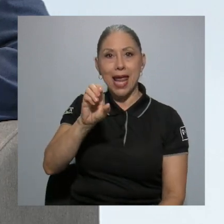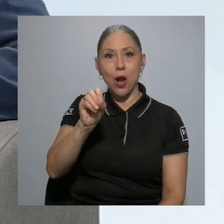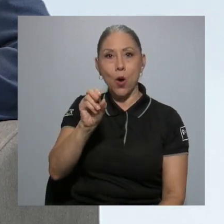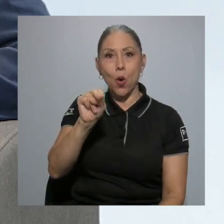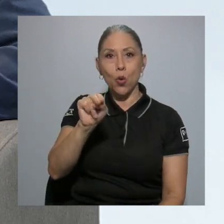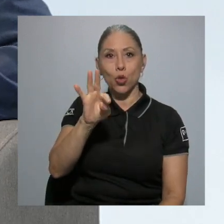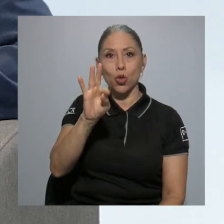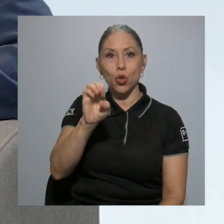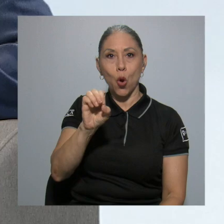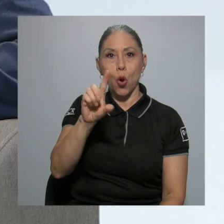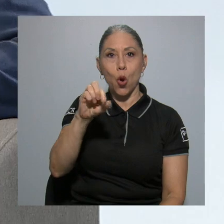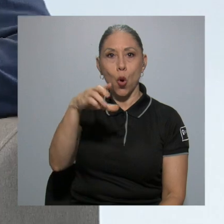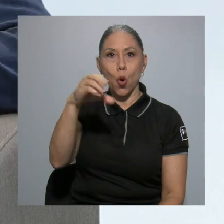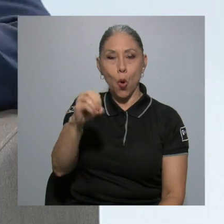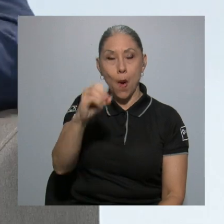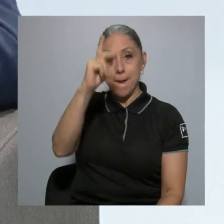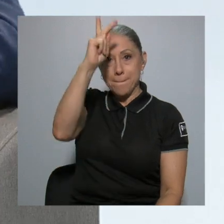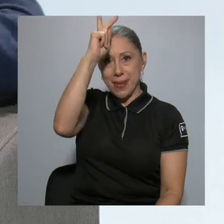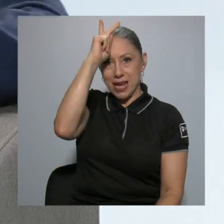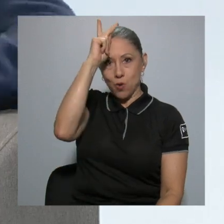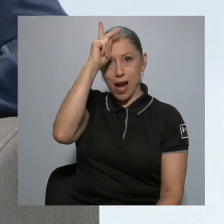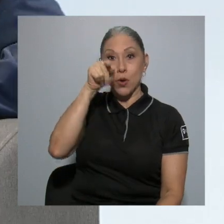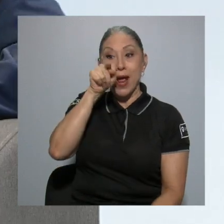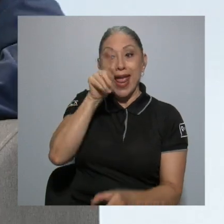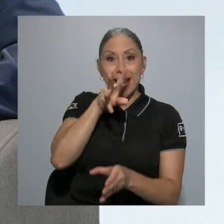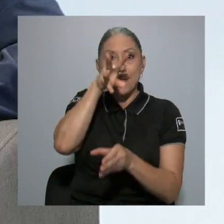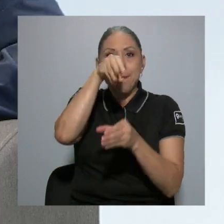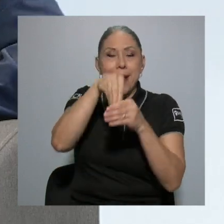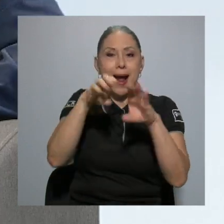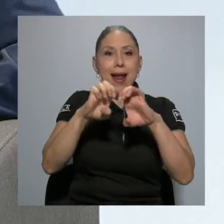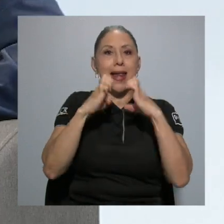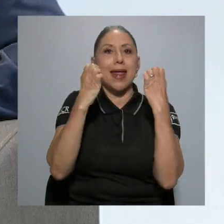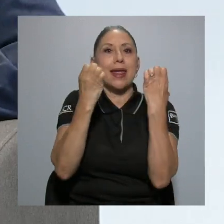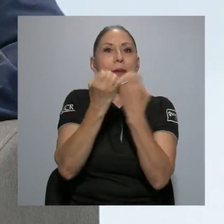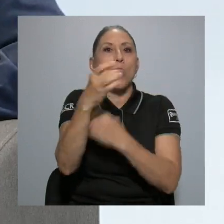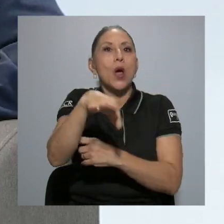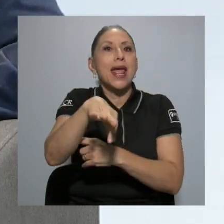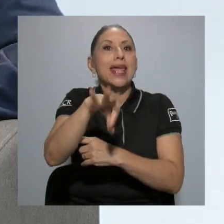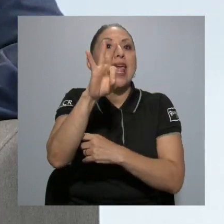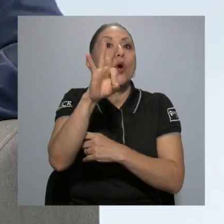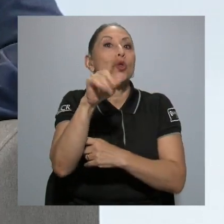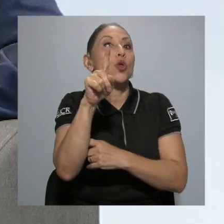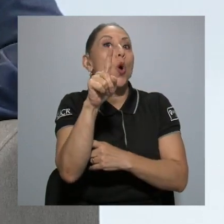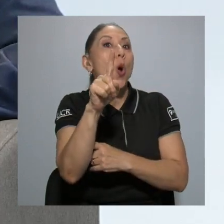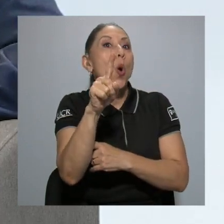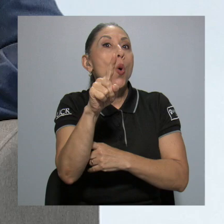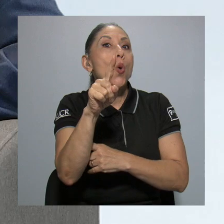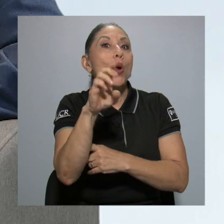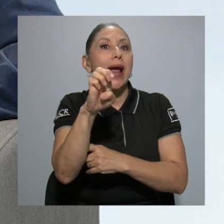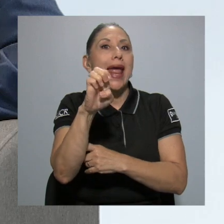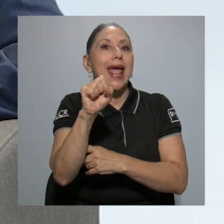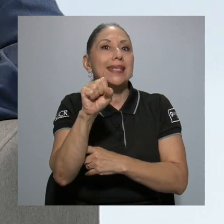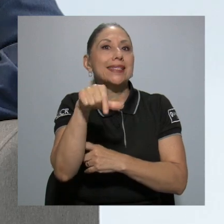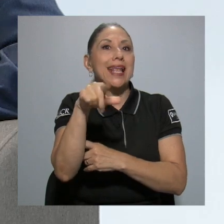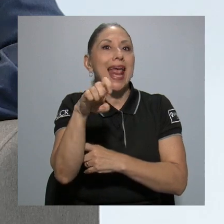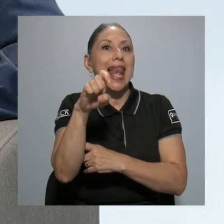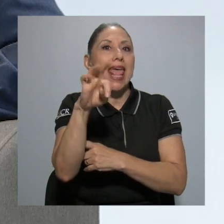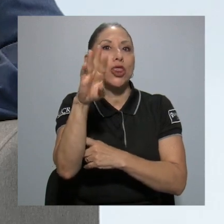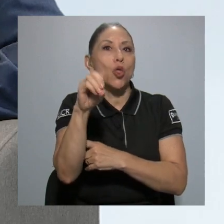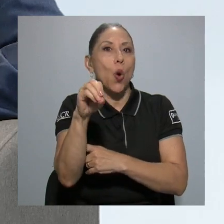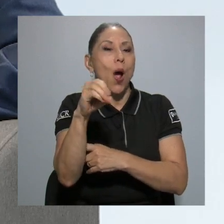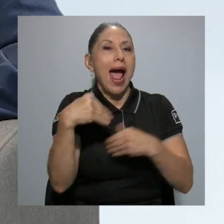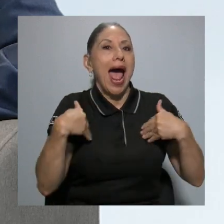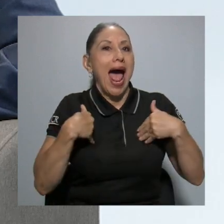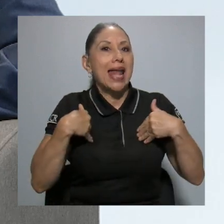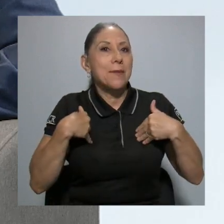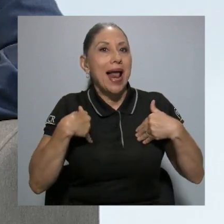peruano que hizo o fue parte del equipo que encontró un esqueleto animal que se